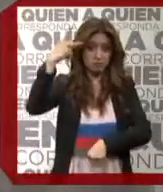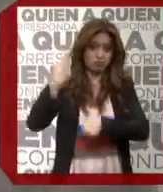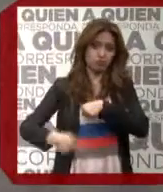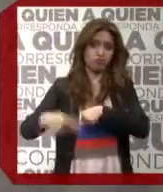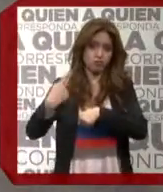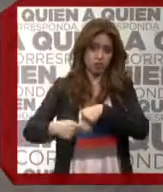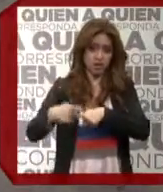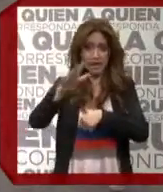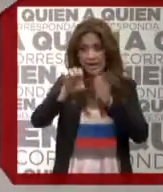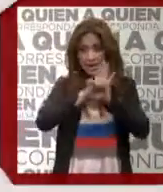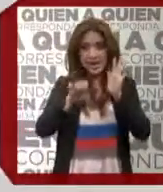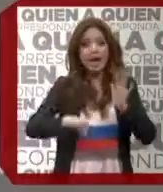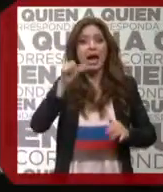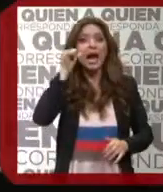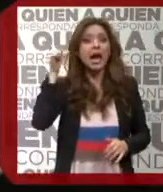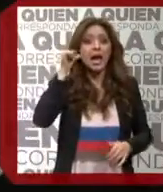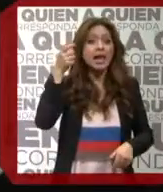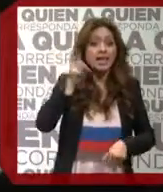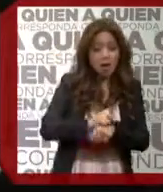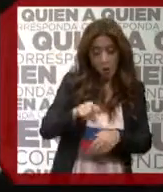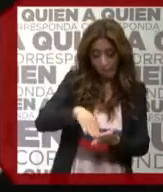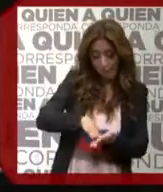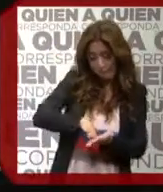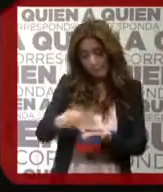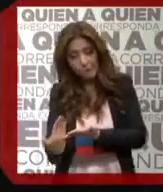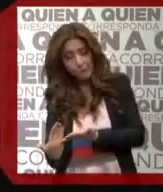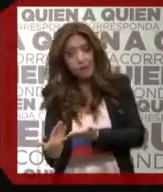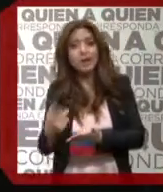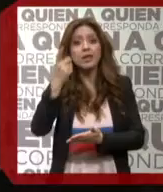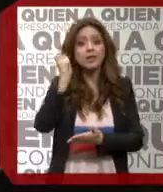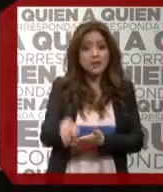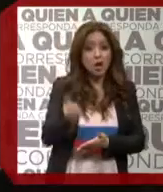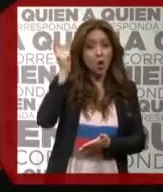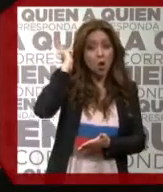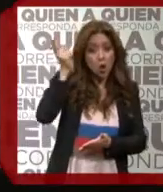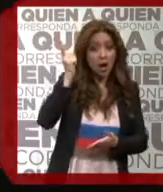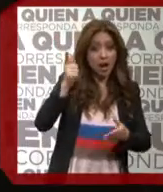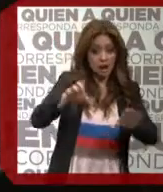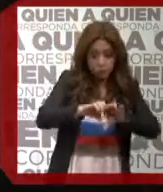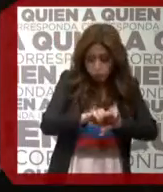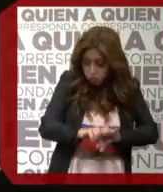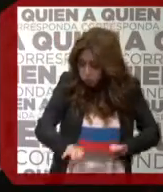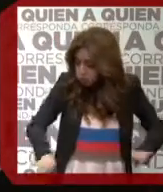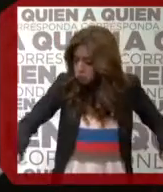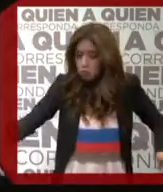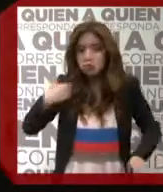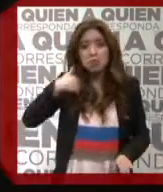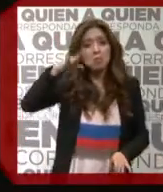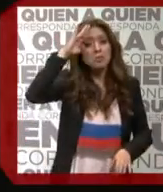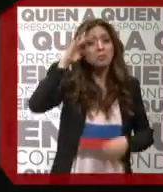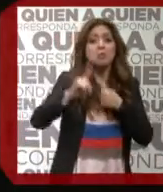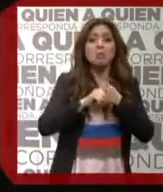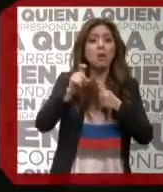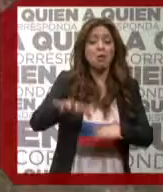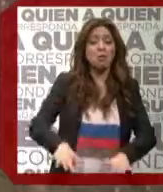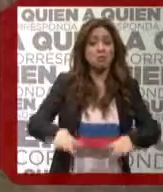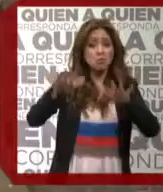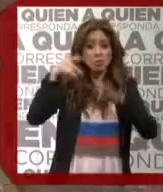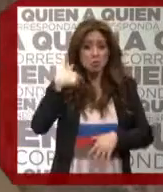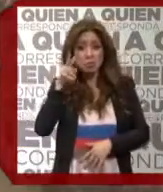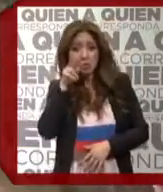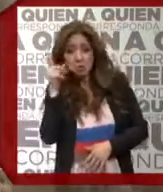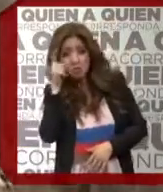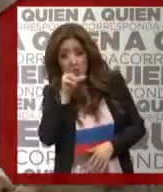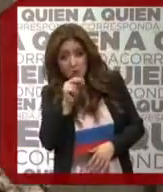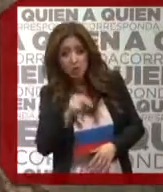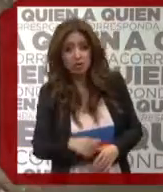que el día de ayer un niño se lastimó. Si pusieran una tubería extra, puedo asegurarles que el problema se resuelve. Yo realmente no lo veo complicado. Y la verdad,